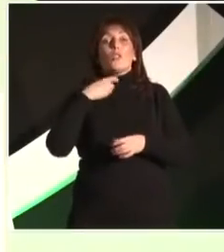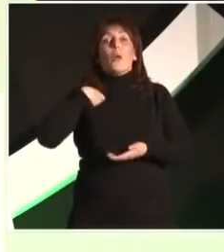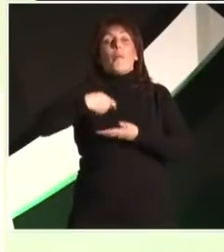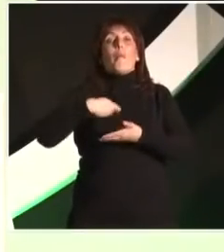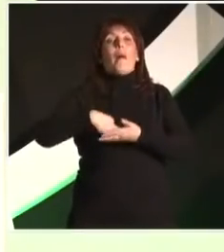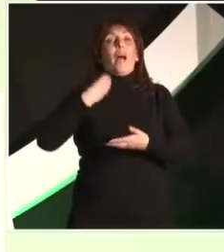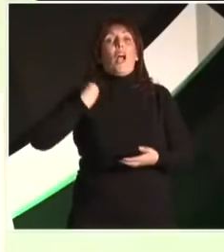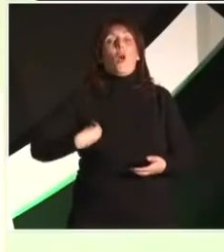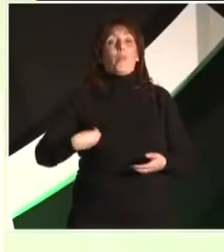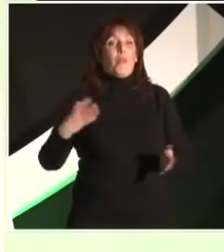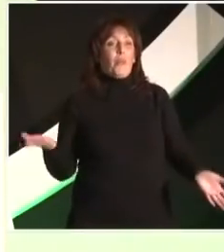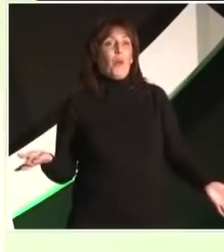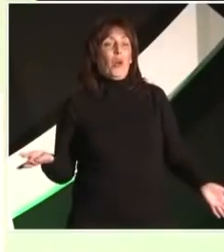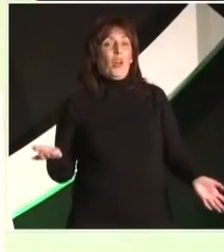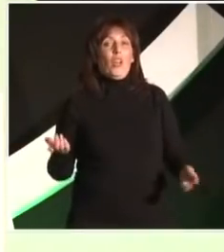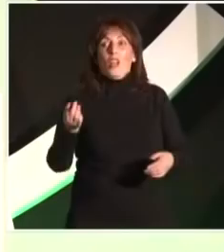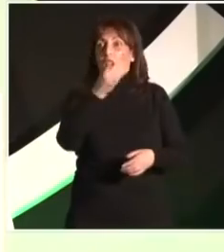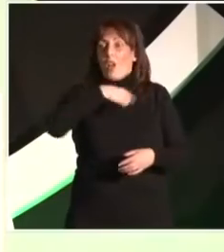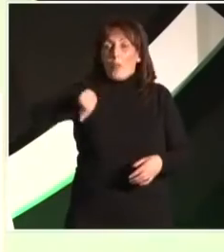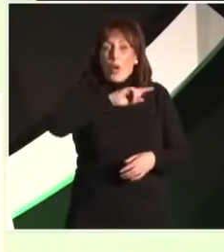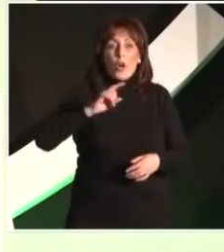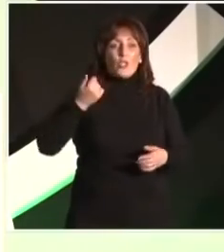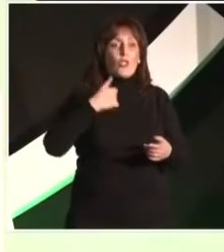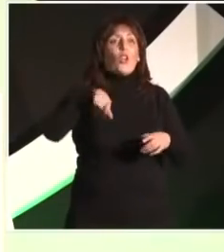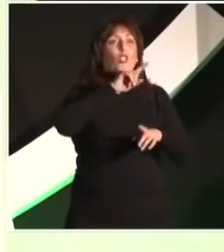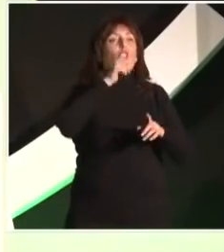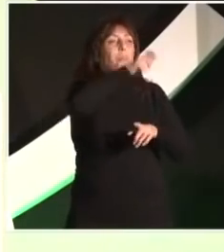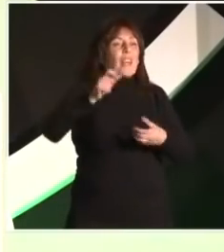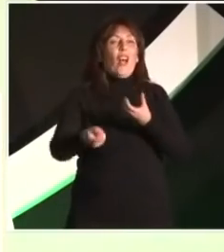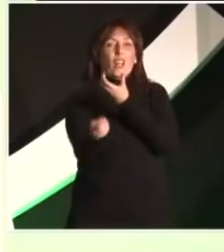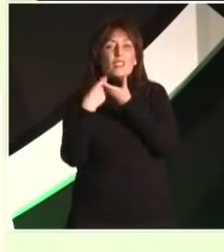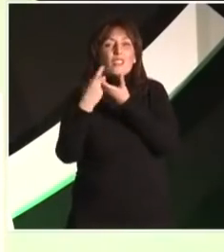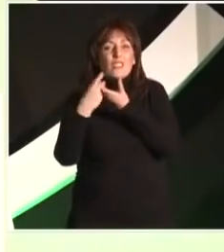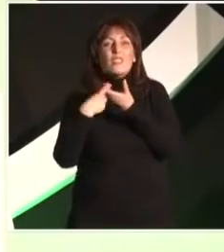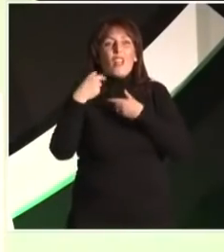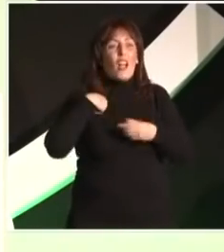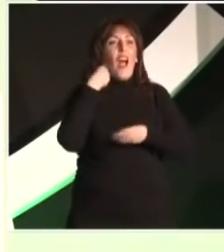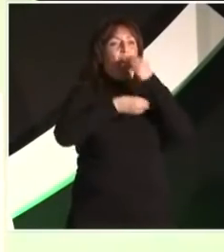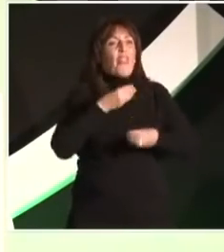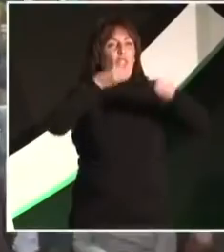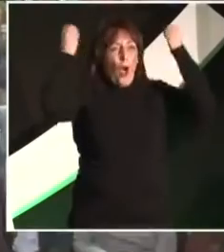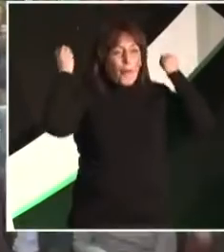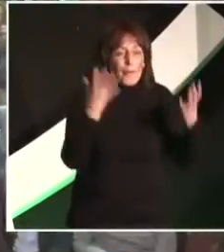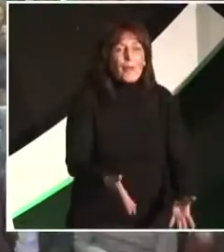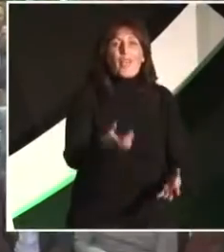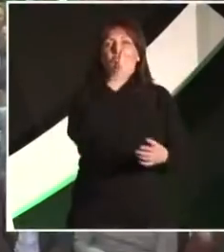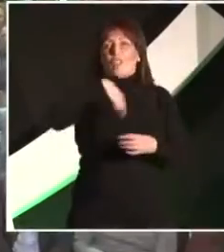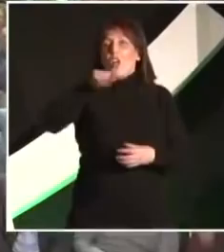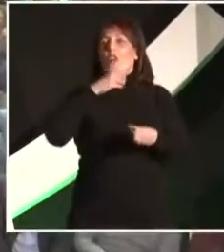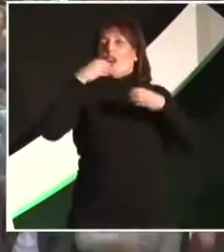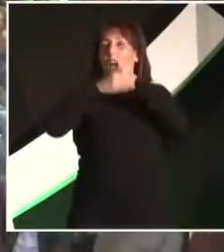mismo. No sabéis la riqueza que tenemos con la militancia, con la gente que se cree lo que está haciendo, con no tener